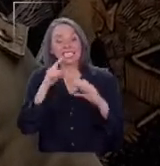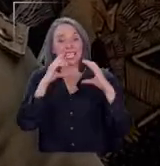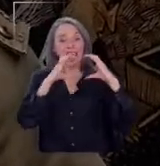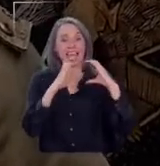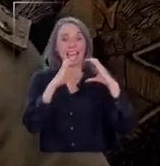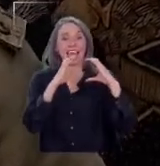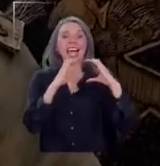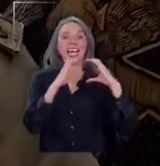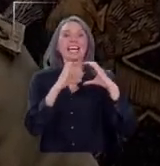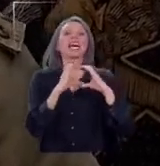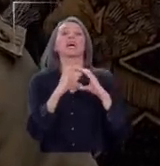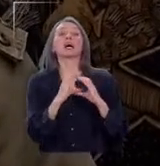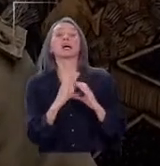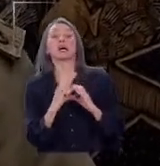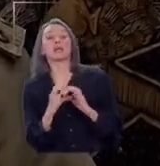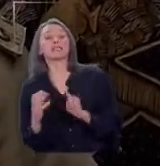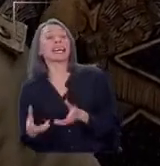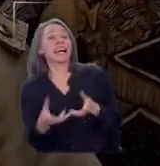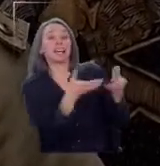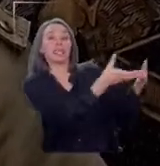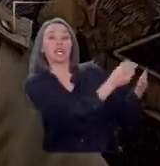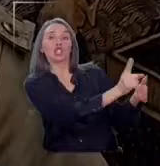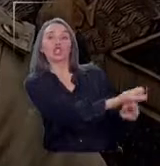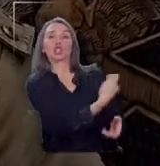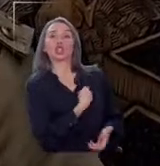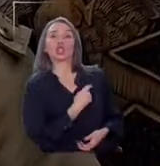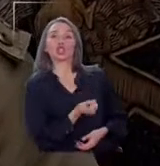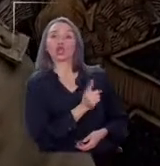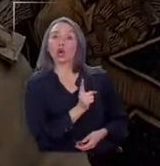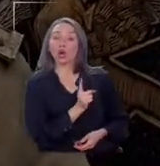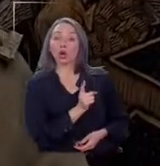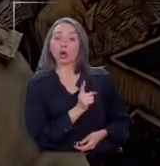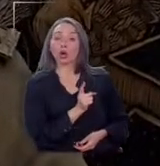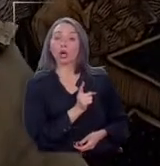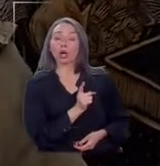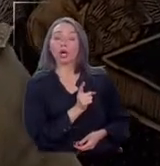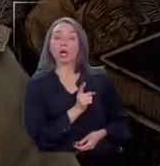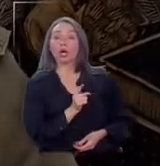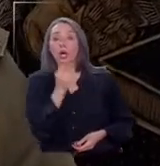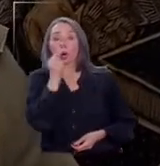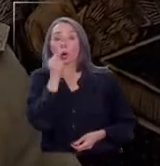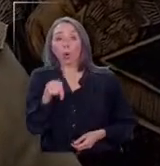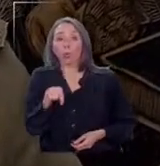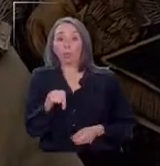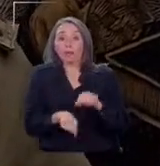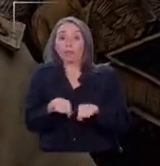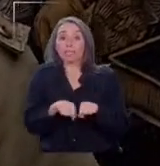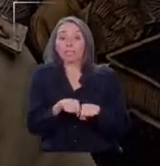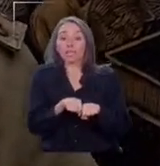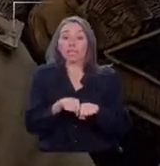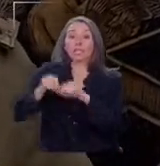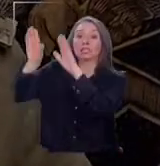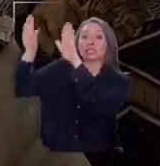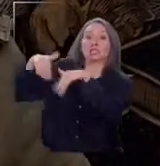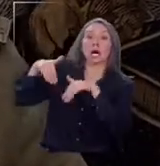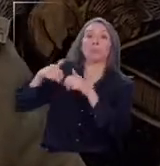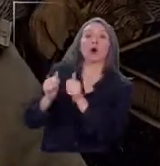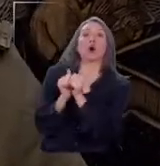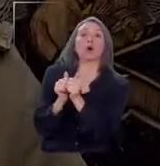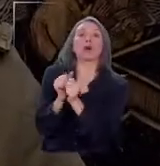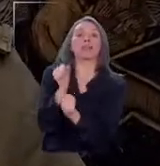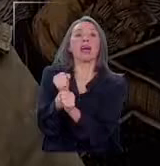cajitas Eh no le pagaron y Y eso generó que ellos reaccionara que él reaccionara y llamara a sus compañeros de